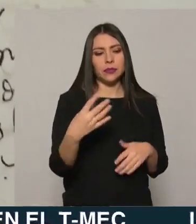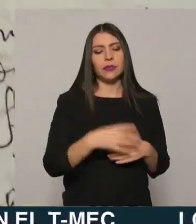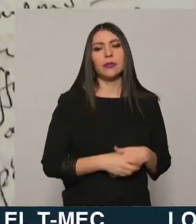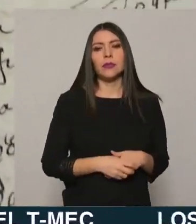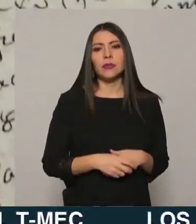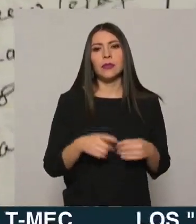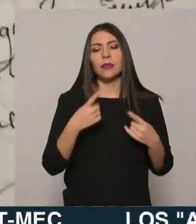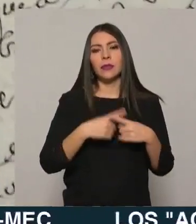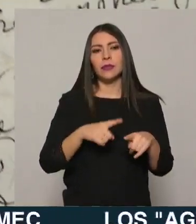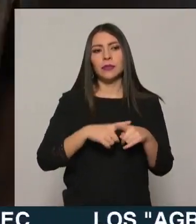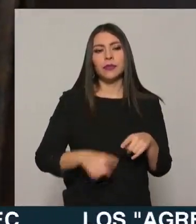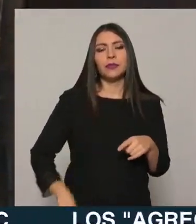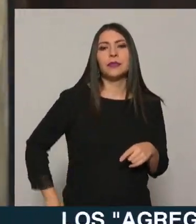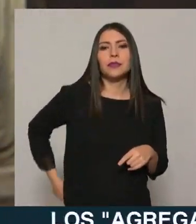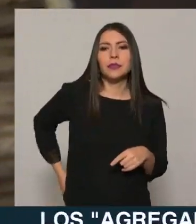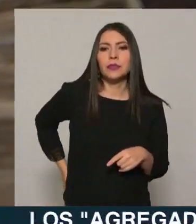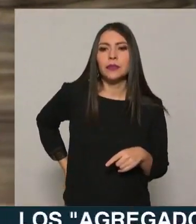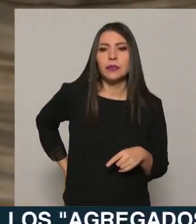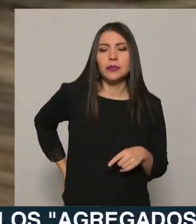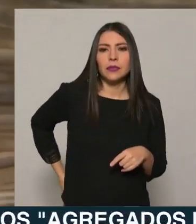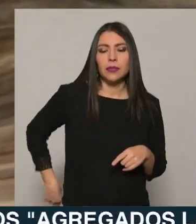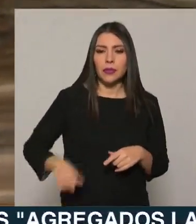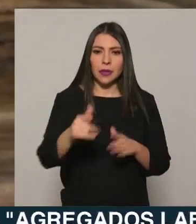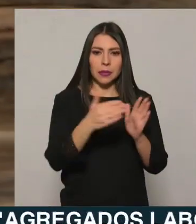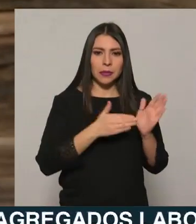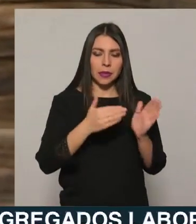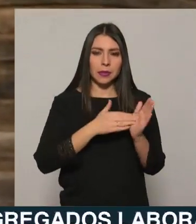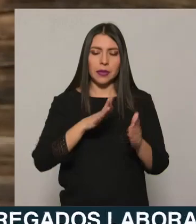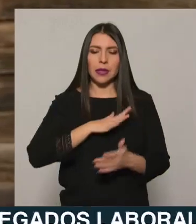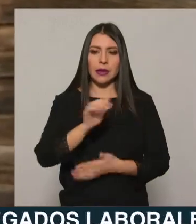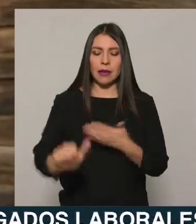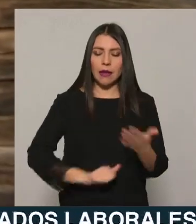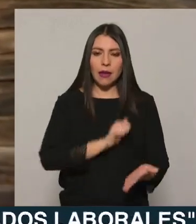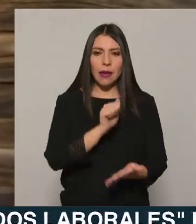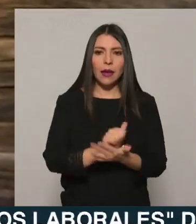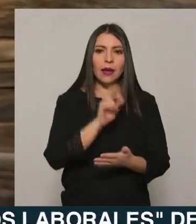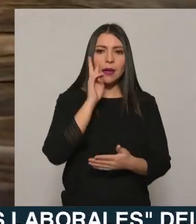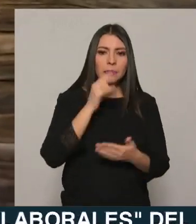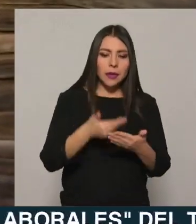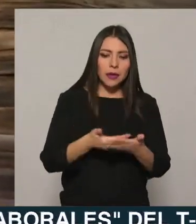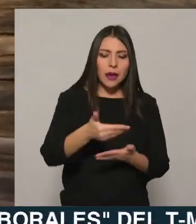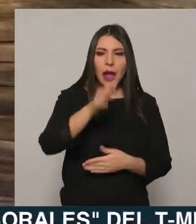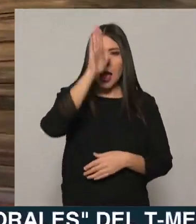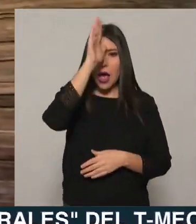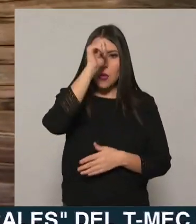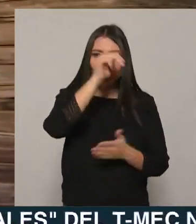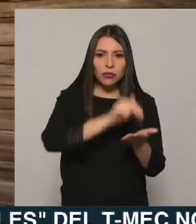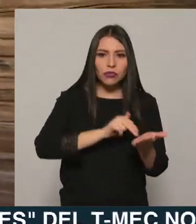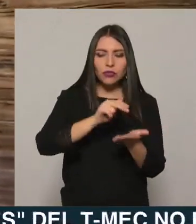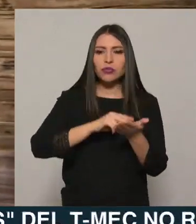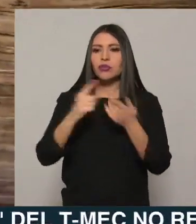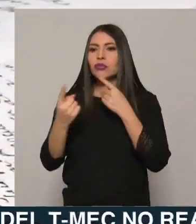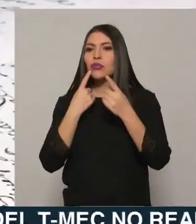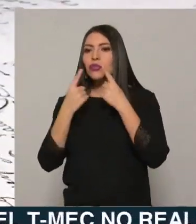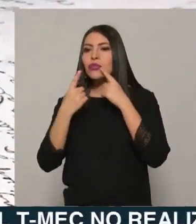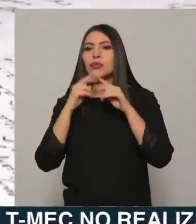han gobernado este territorio. Los documentos incluyen legajos y actas que plasman las discusiones y acuerdos en las reuniones de cabildo.